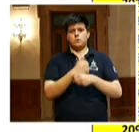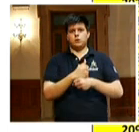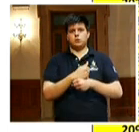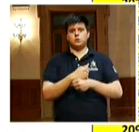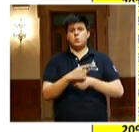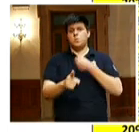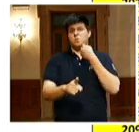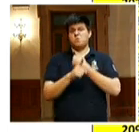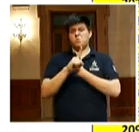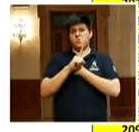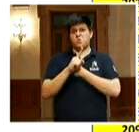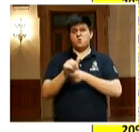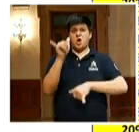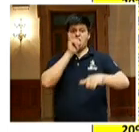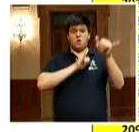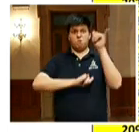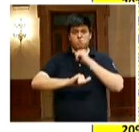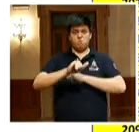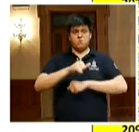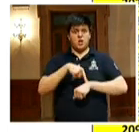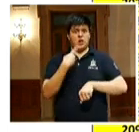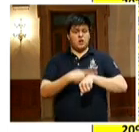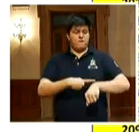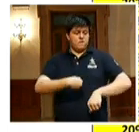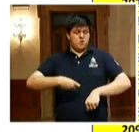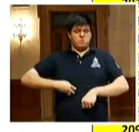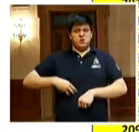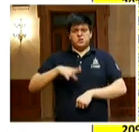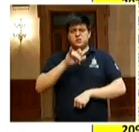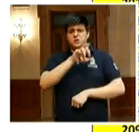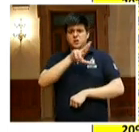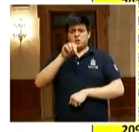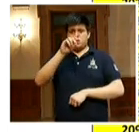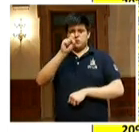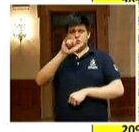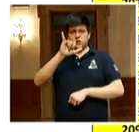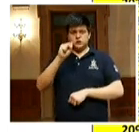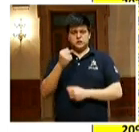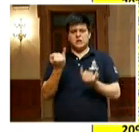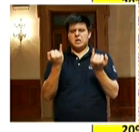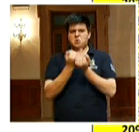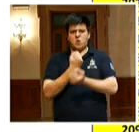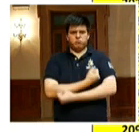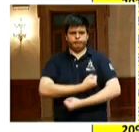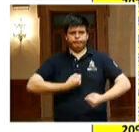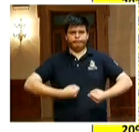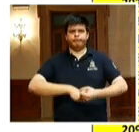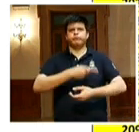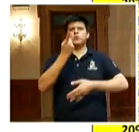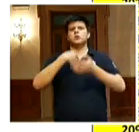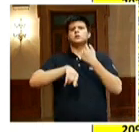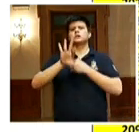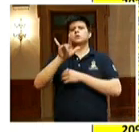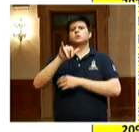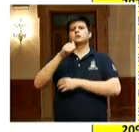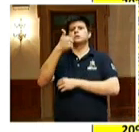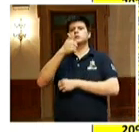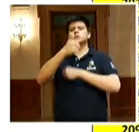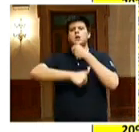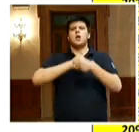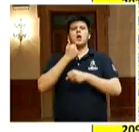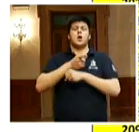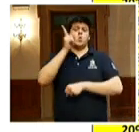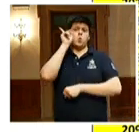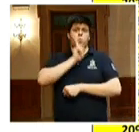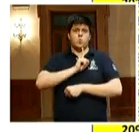y obesidad el siguiente caso una femenina de 56 años de edad